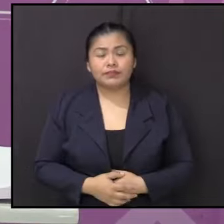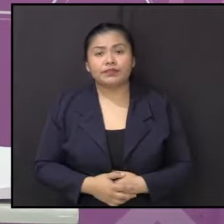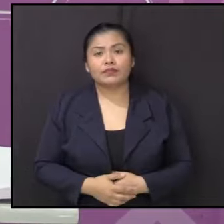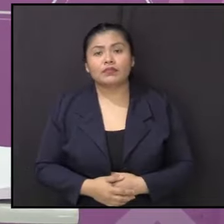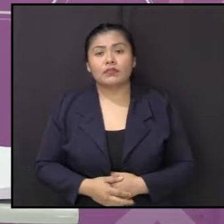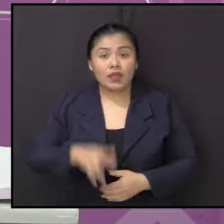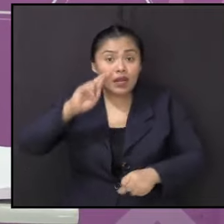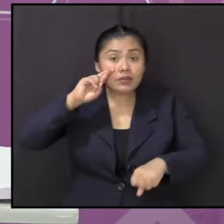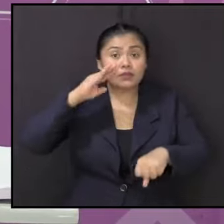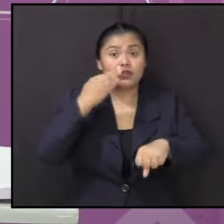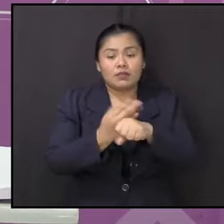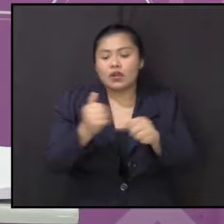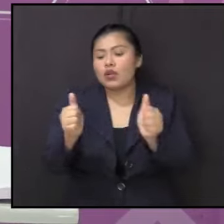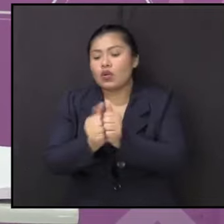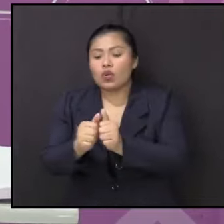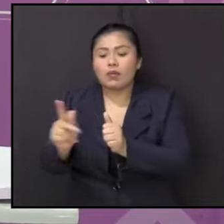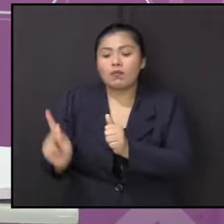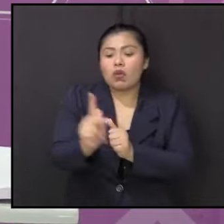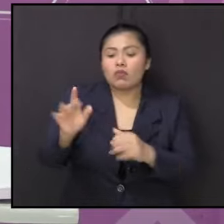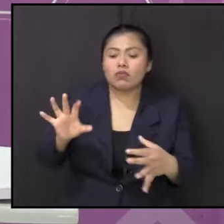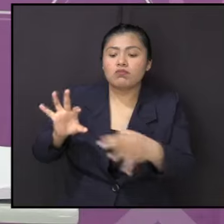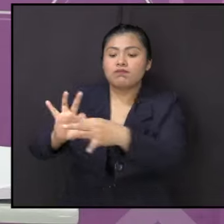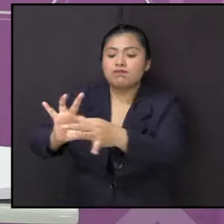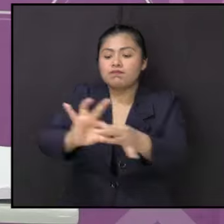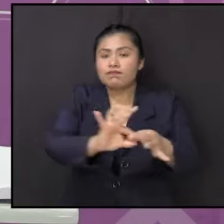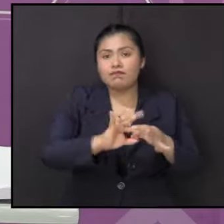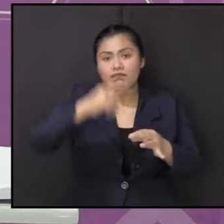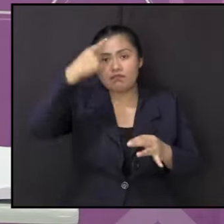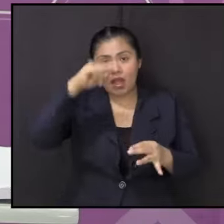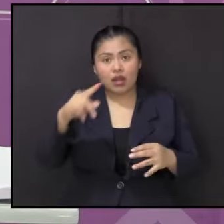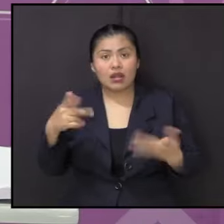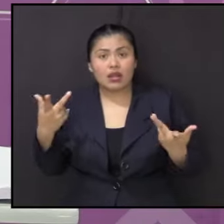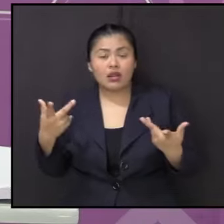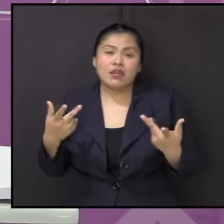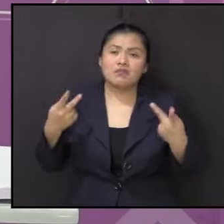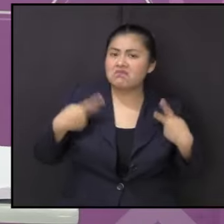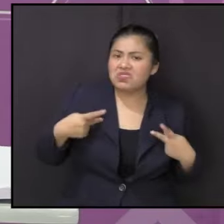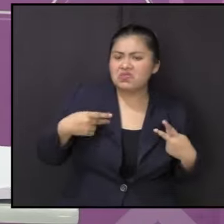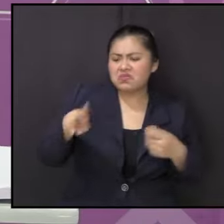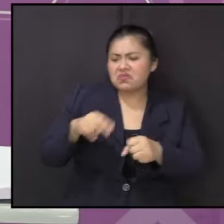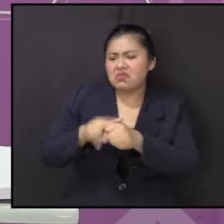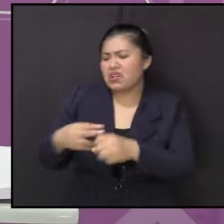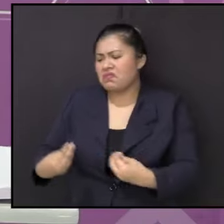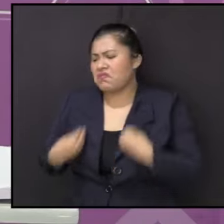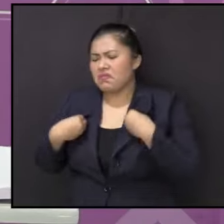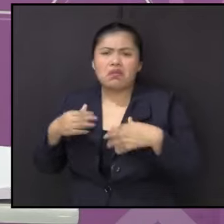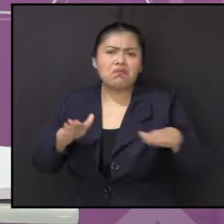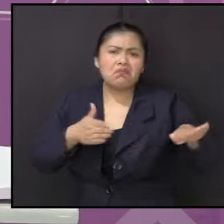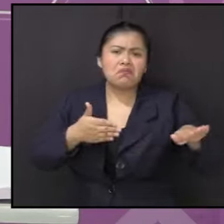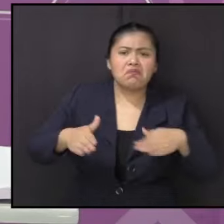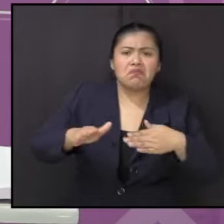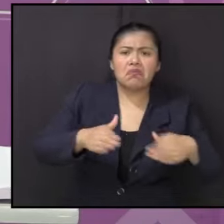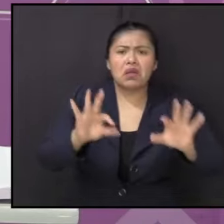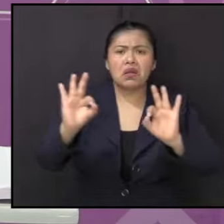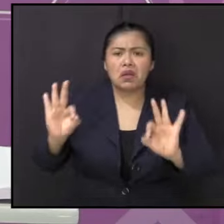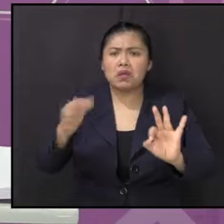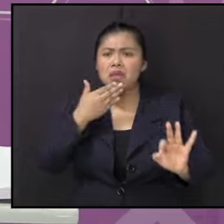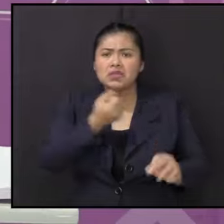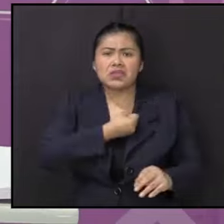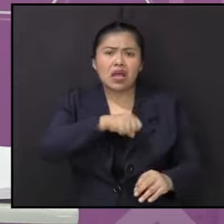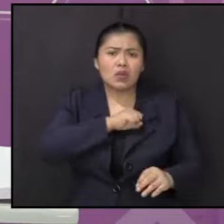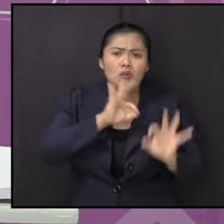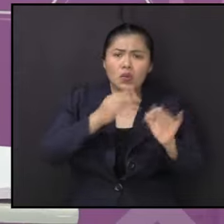con la comunidad en donde se puedan instalar para las y los habitantes puedan, pues, ahora sí que transitar de una manera saludable y óptima, además